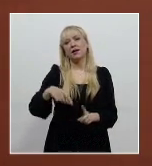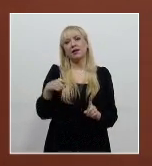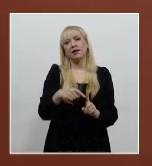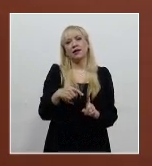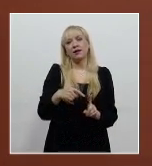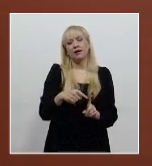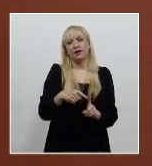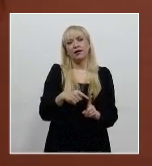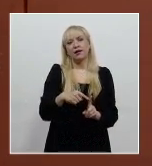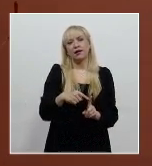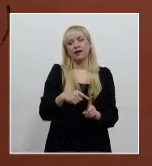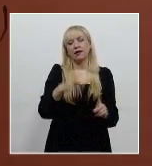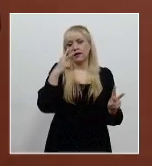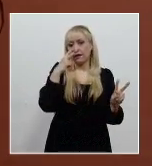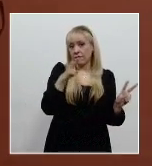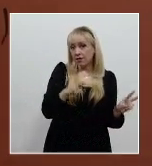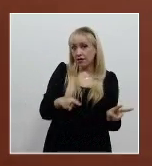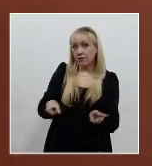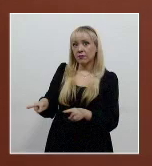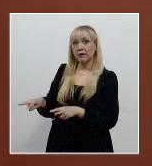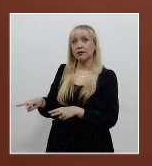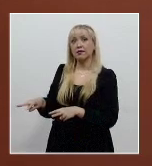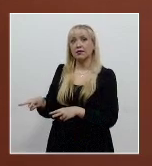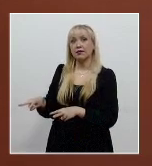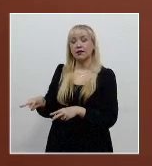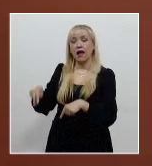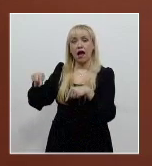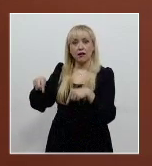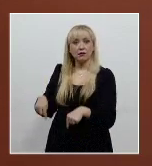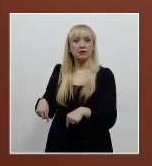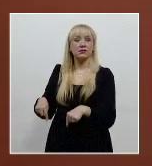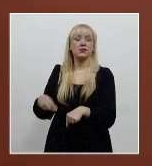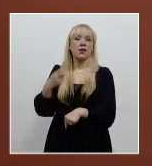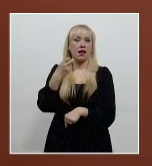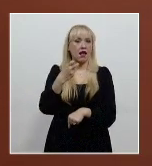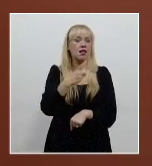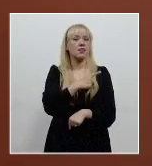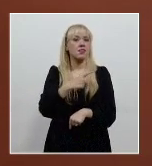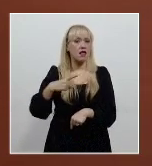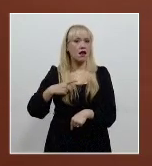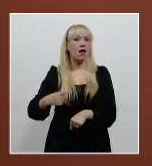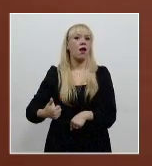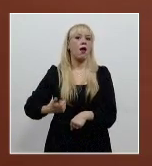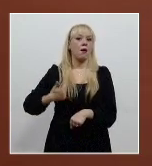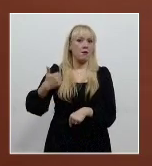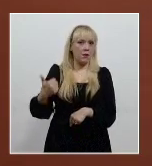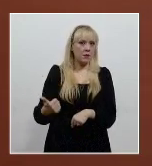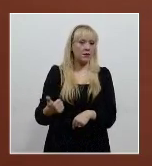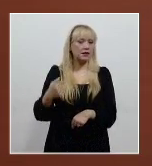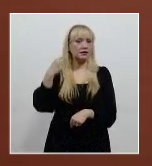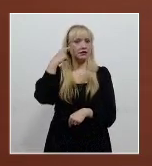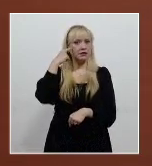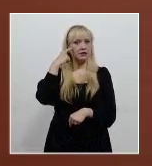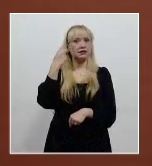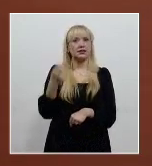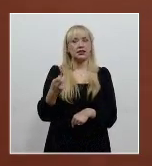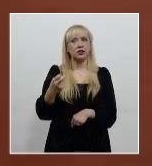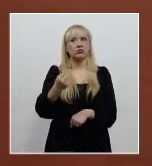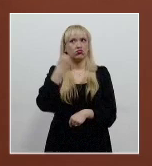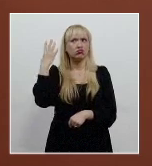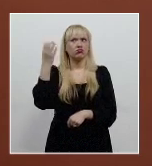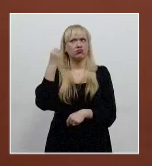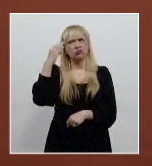al menos, volteó a ver el instituto, y creo que deberíamos aprovechar eso para este tipo de foros